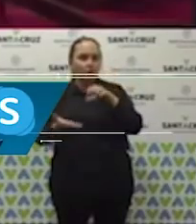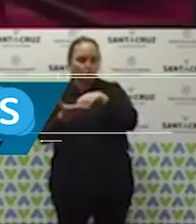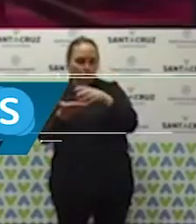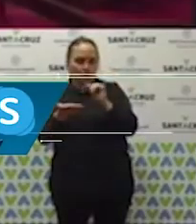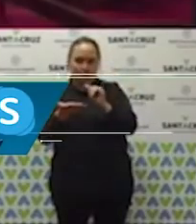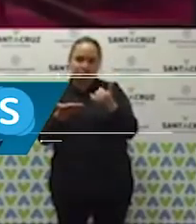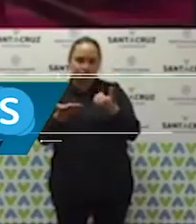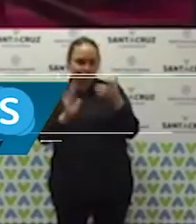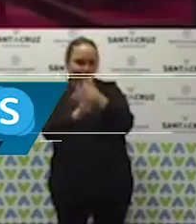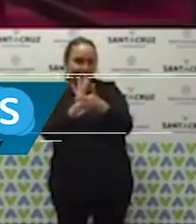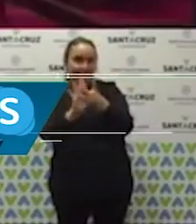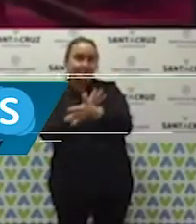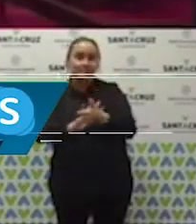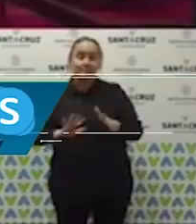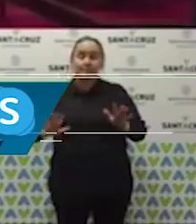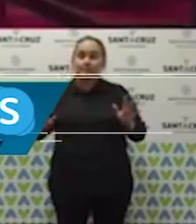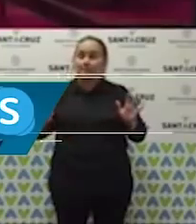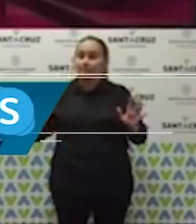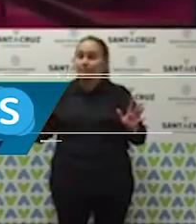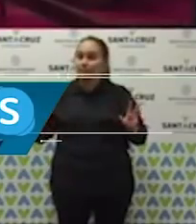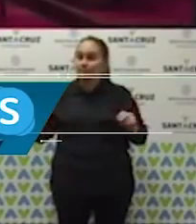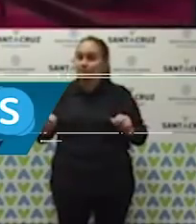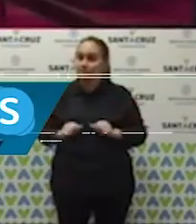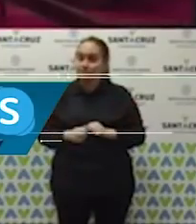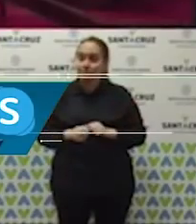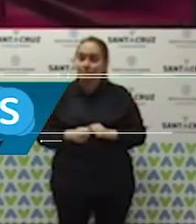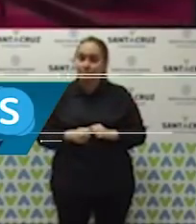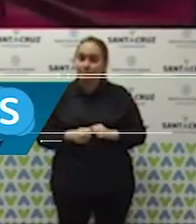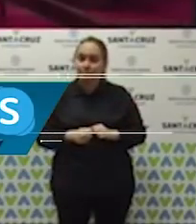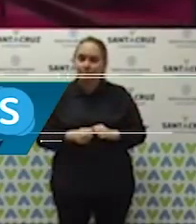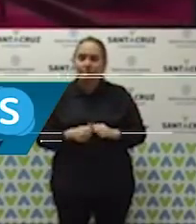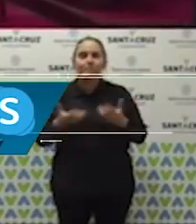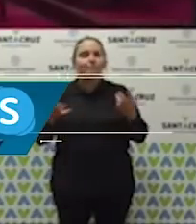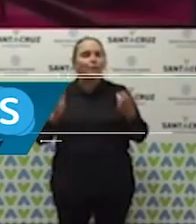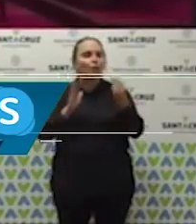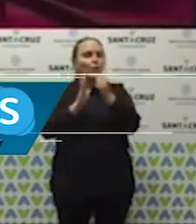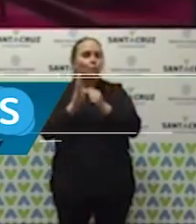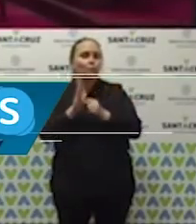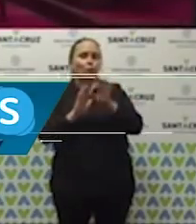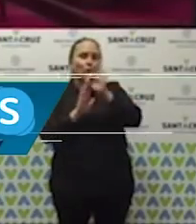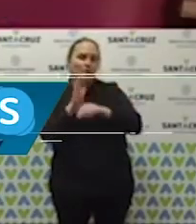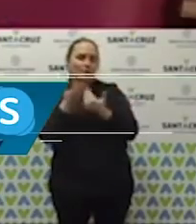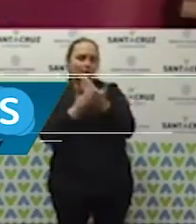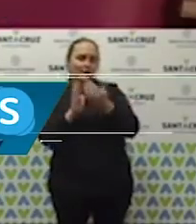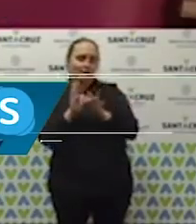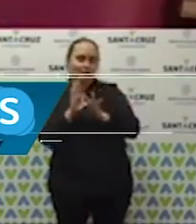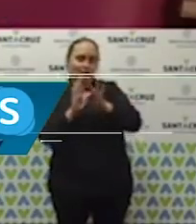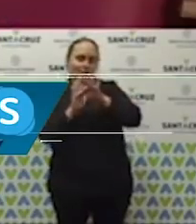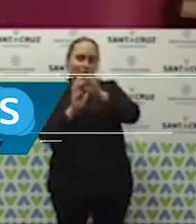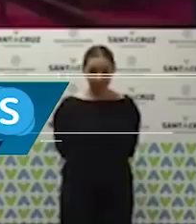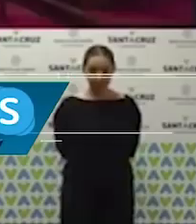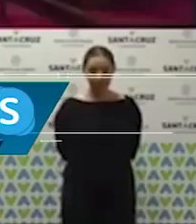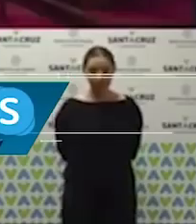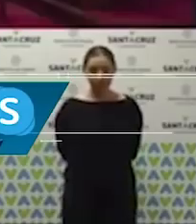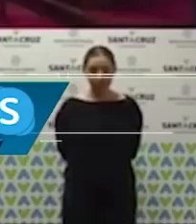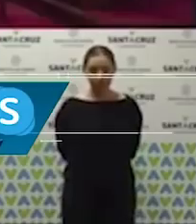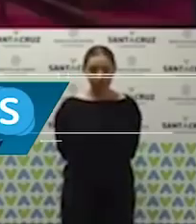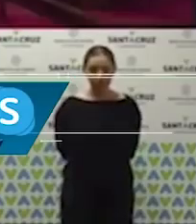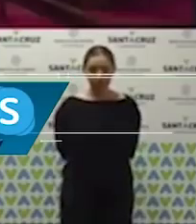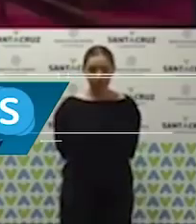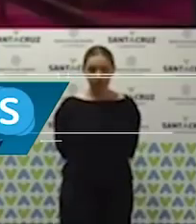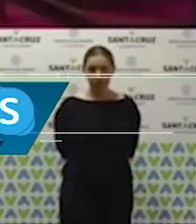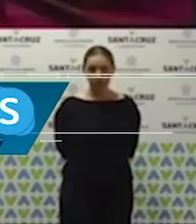sorprendente también, como ocurre en Canarias, que es una cosa sorprendente, que es que un grupo con mayoría absoluta está absolutamente dividido